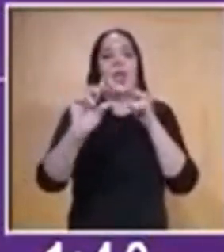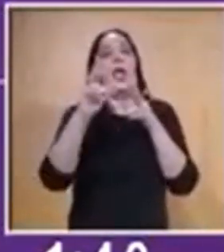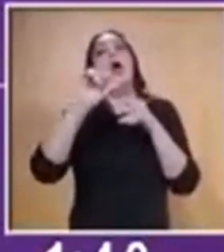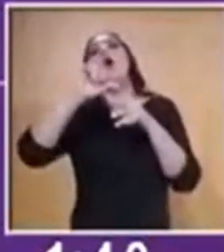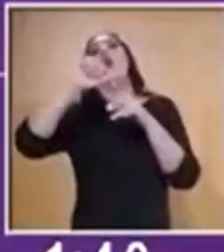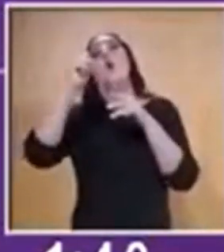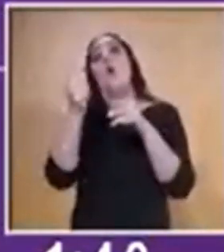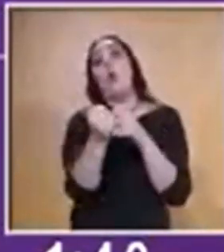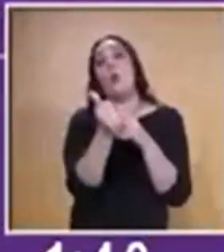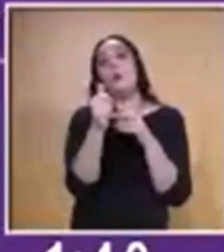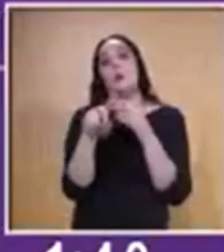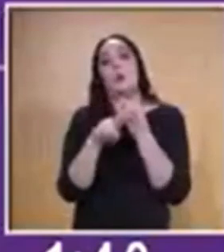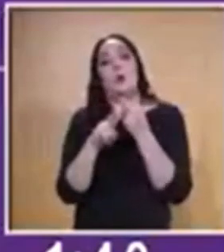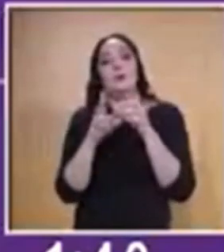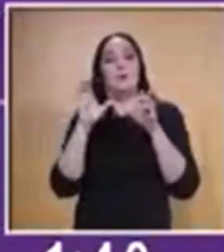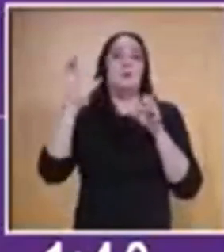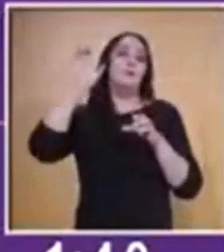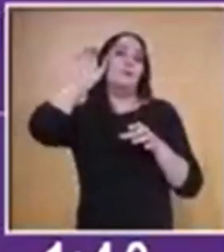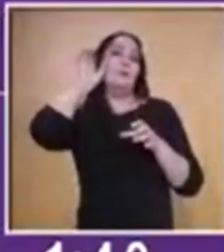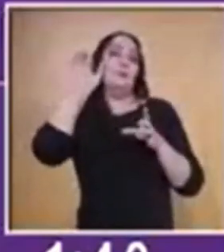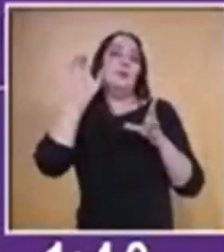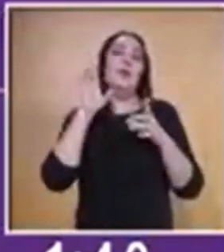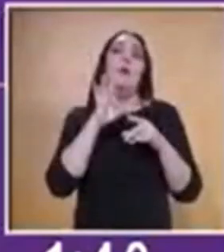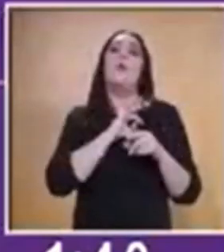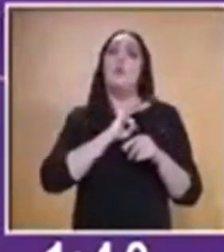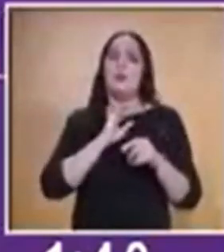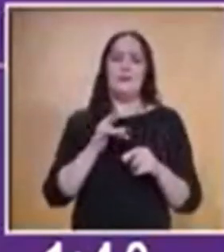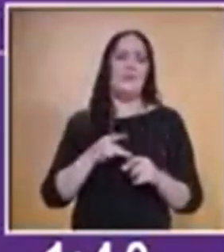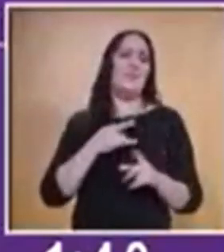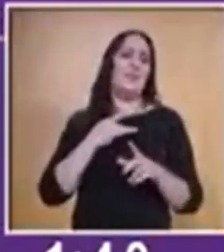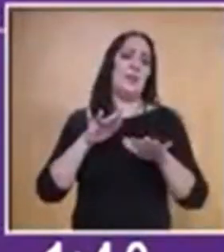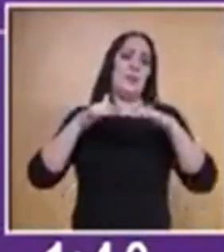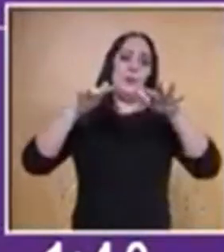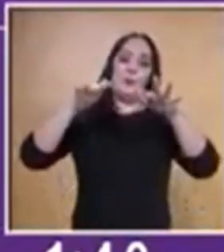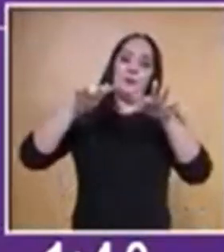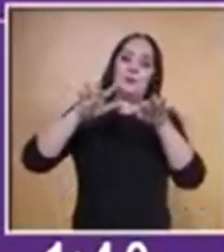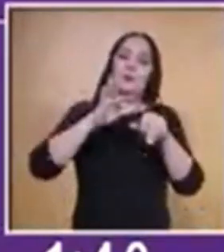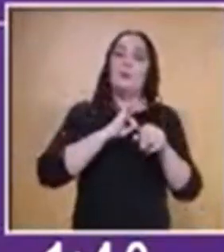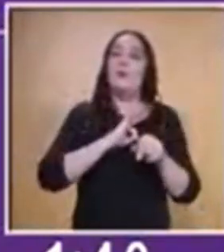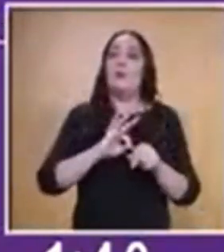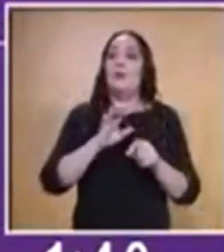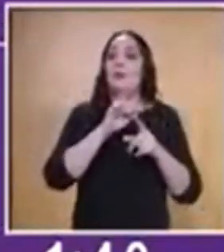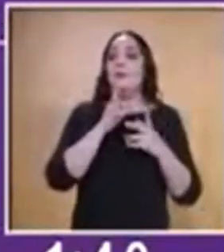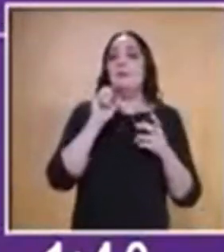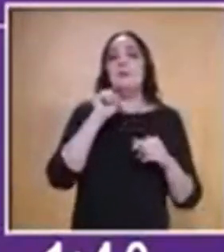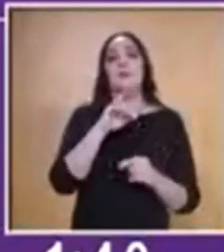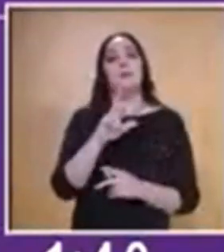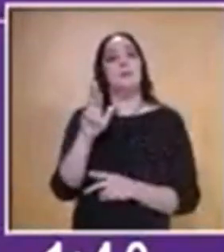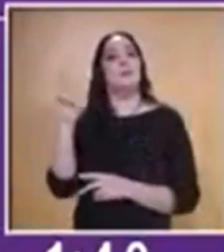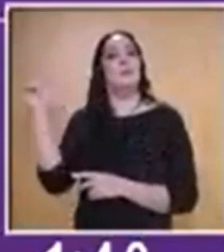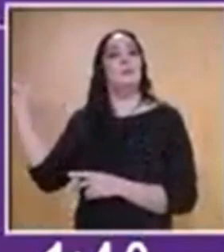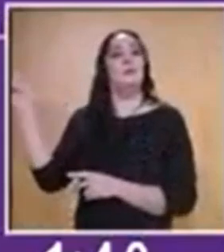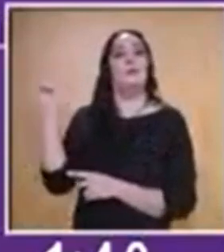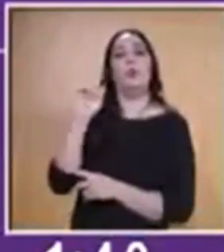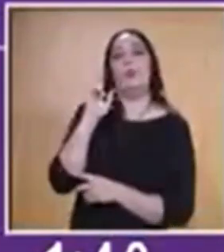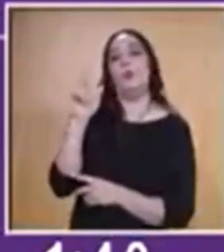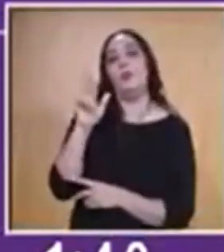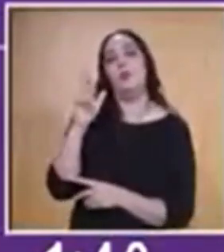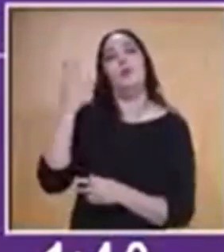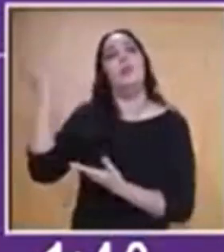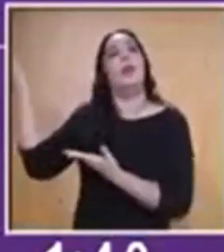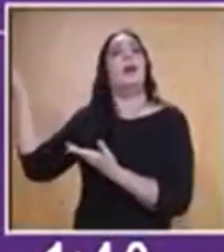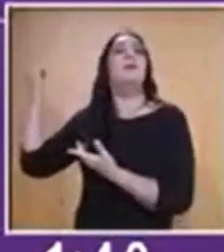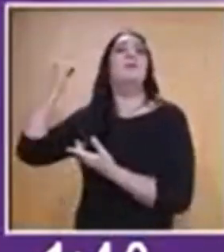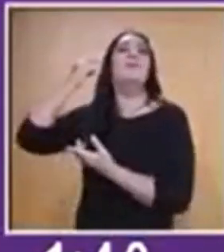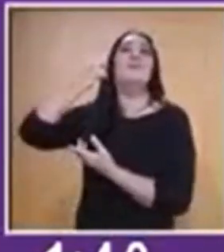la base del otro vaso y va a mandar la señal que va a través de ondas y va a llegar al oído de